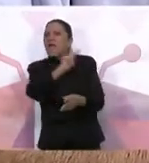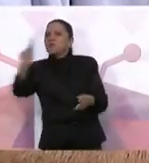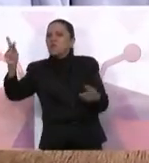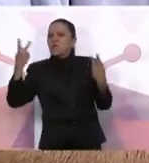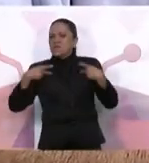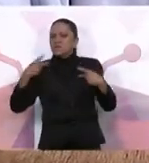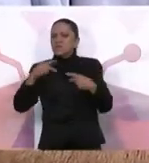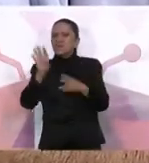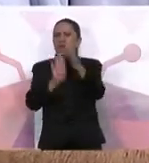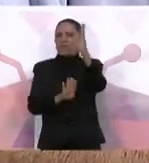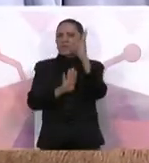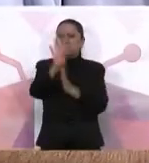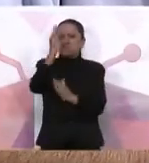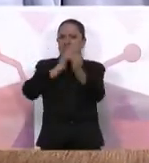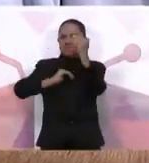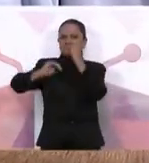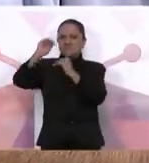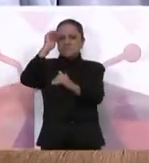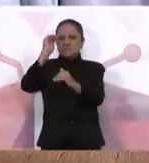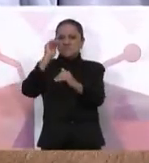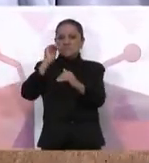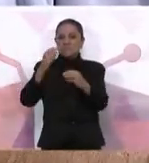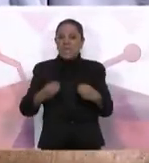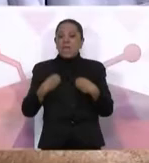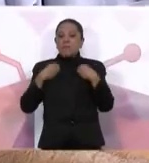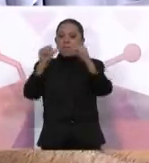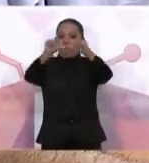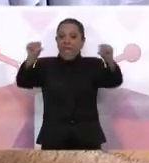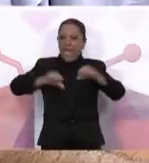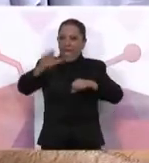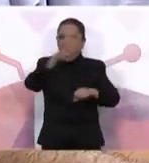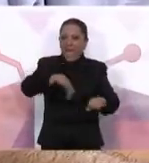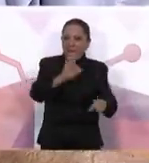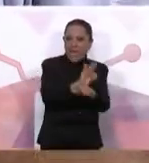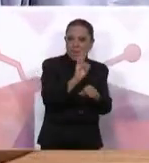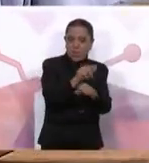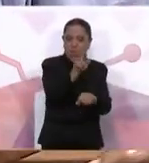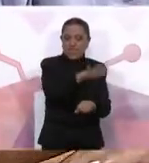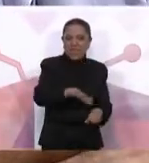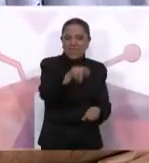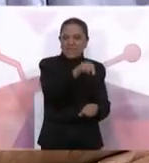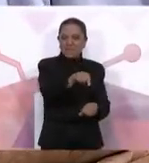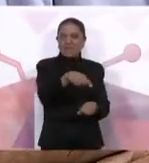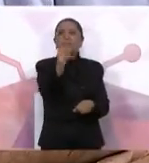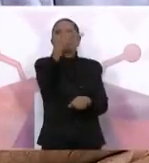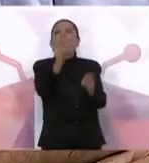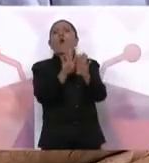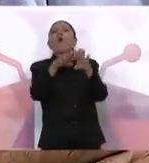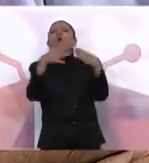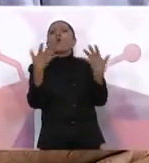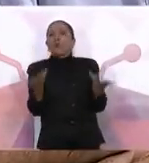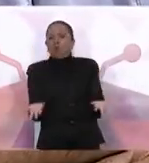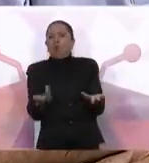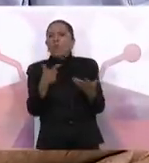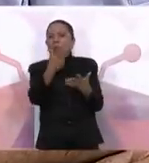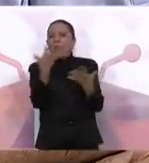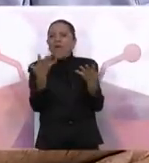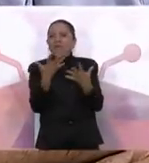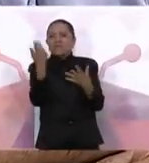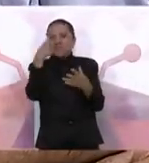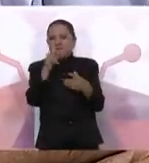economía sin depredar el medio ambiente bueno las heras protegidas que tenemos en